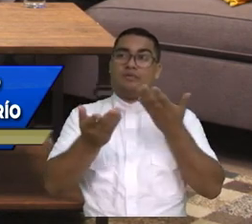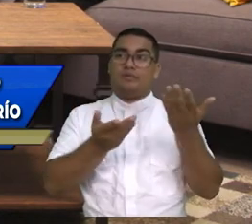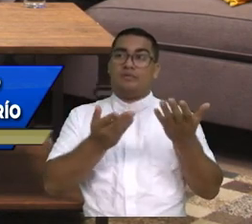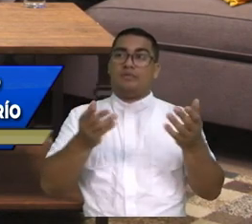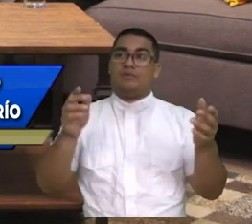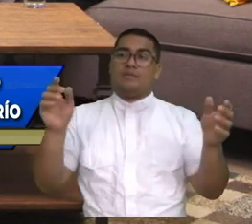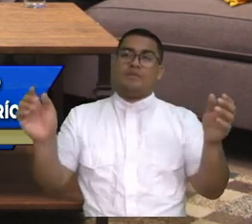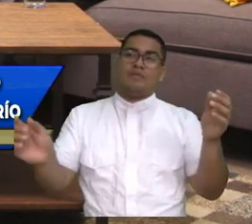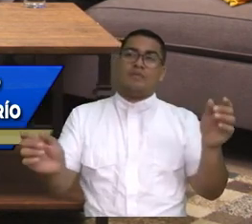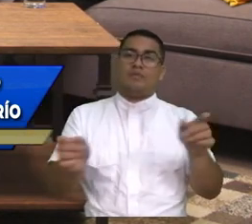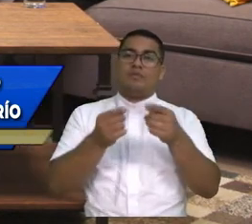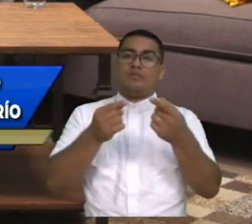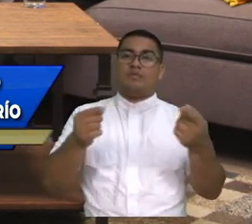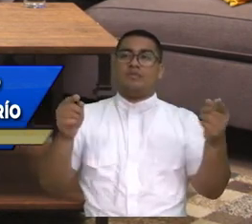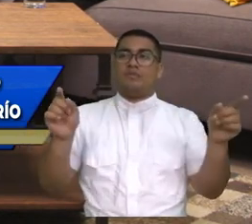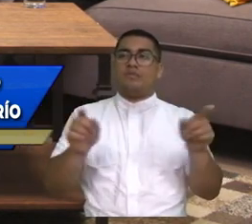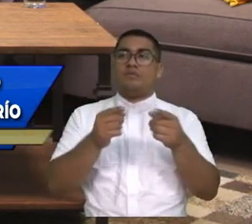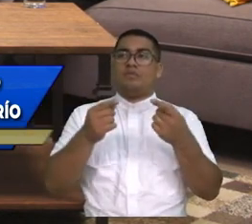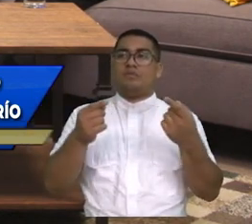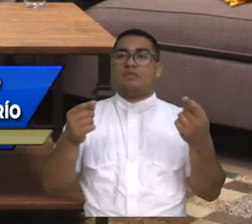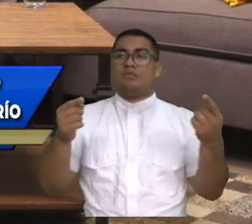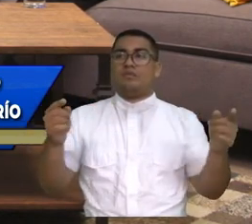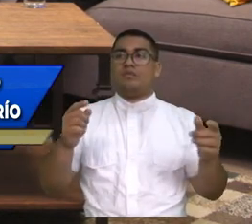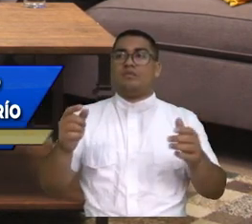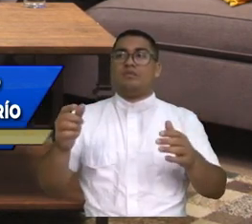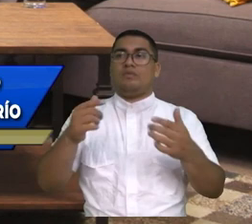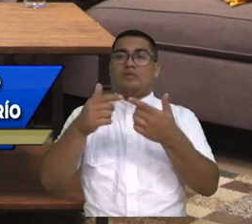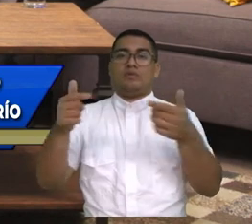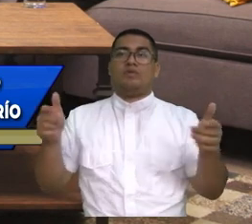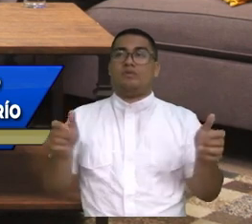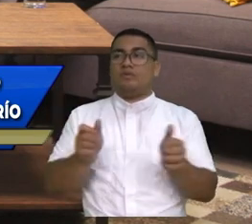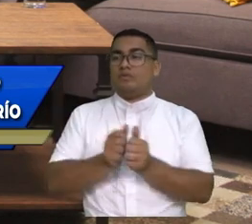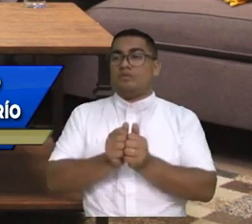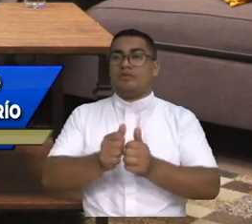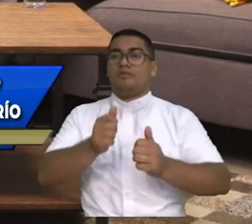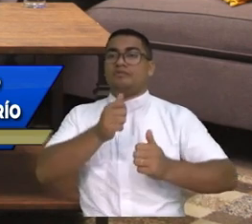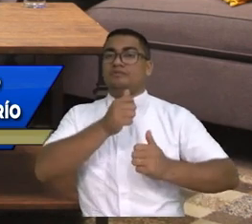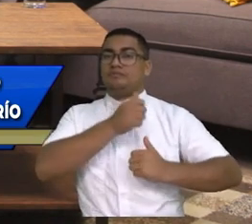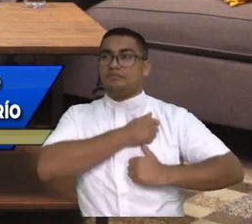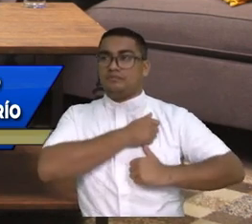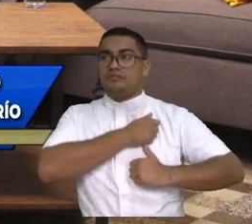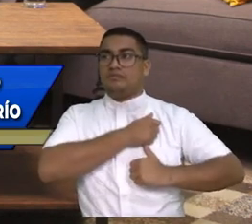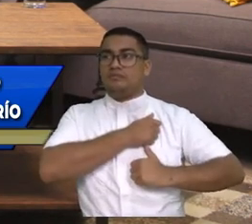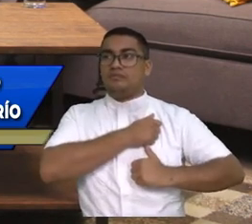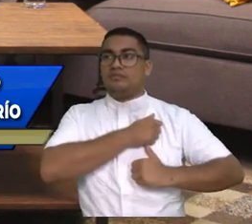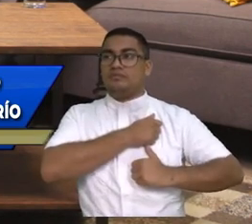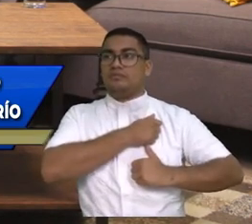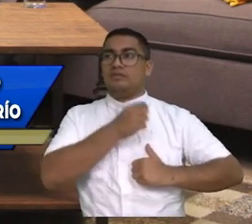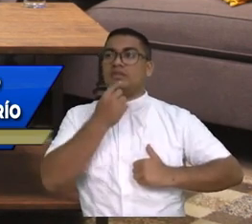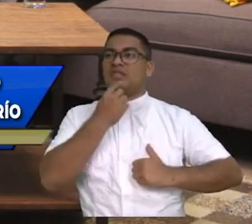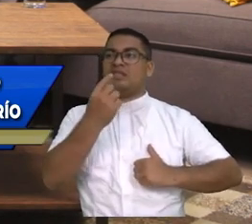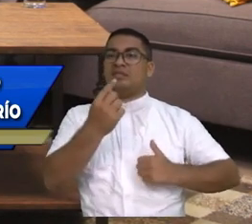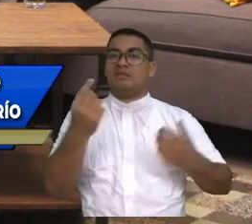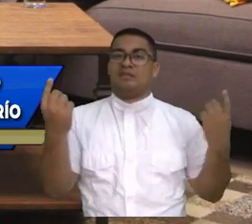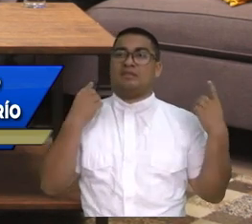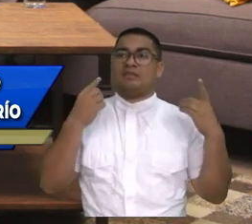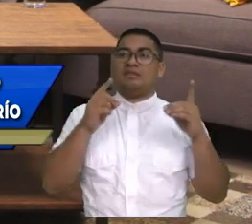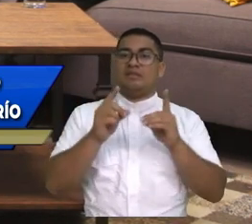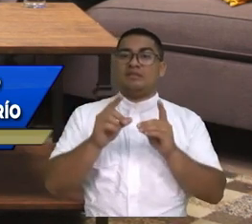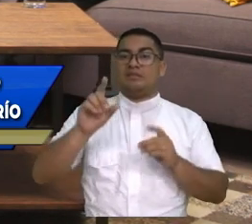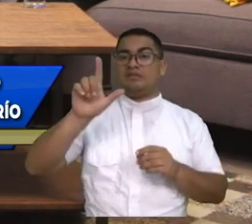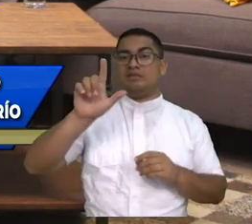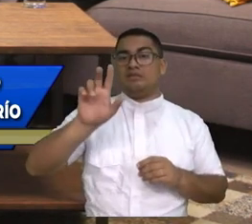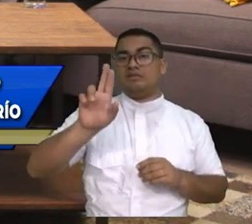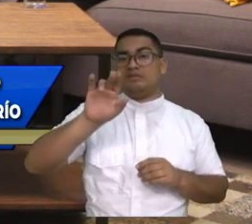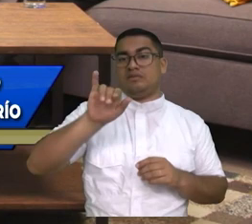música, de marchas fúnebres por la orquesta de la banda de Supremos Poderes. Esa banda fue dirigida, Elmer, por el maestro Luis